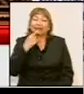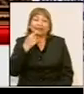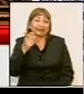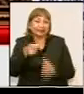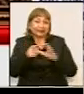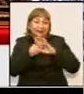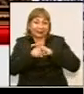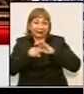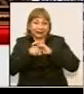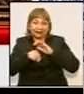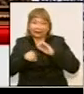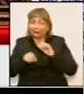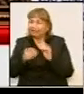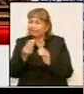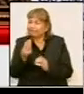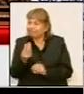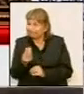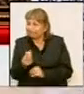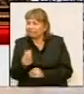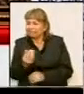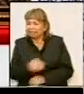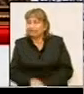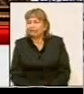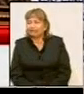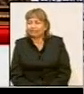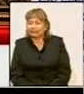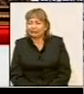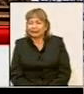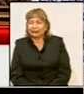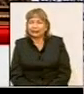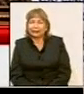Lo que tenemos acá es cuánto